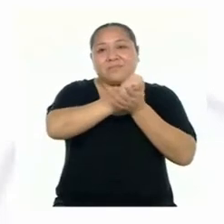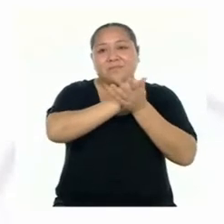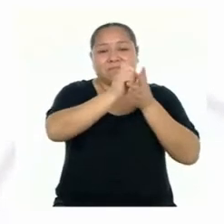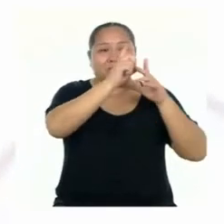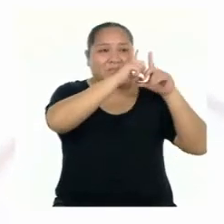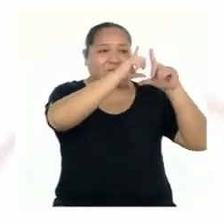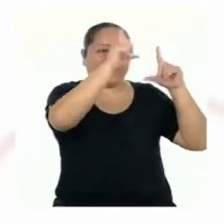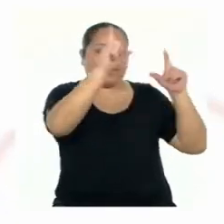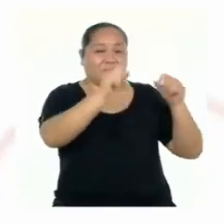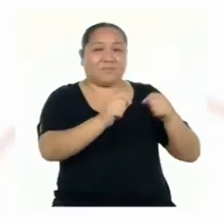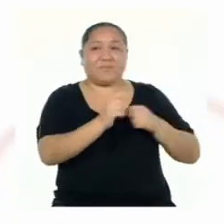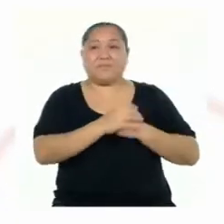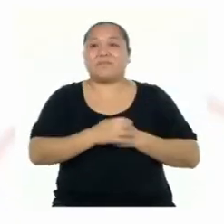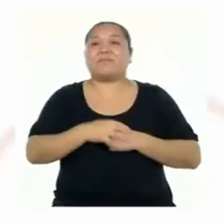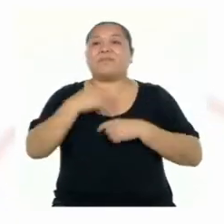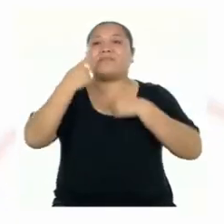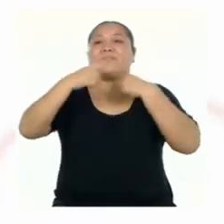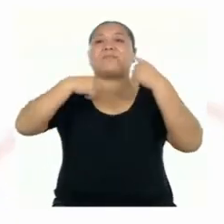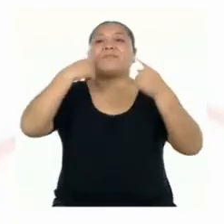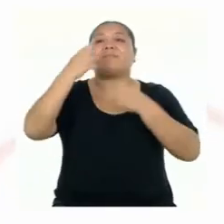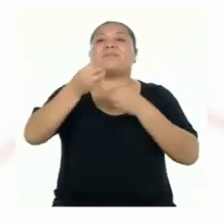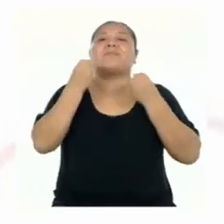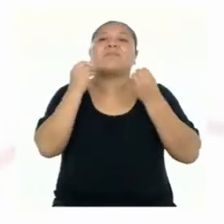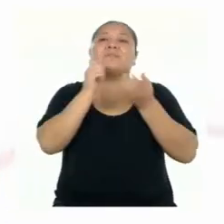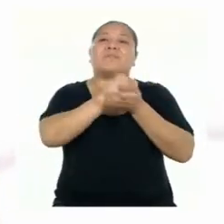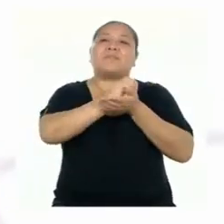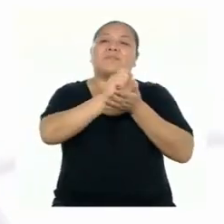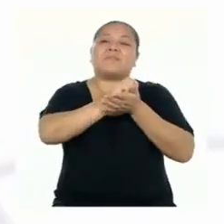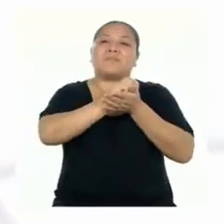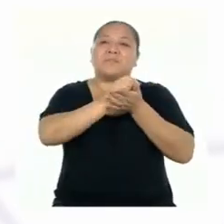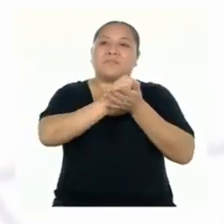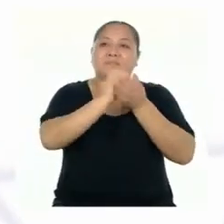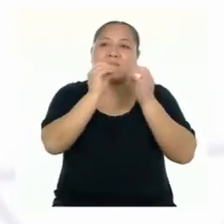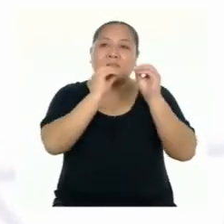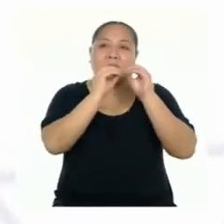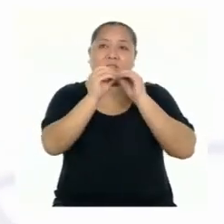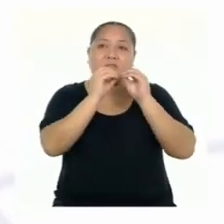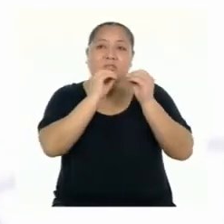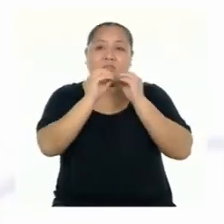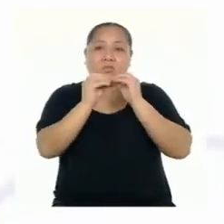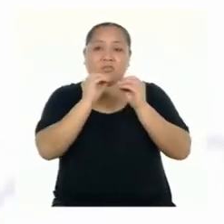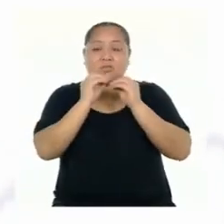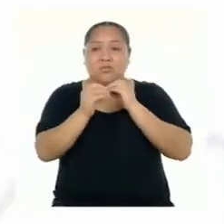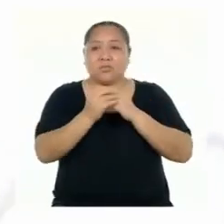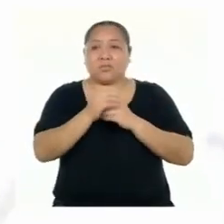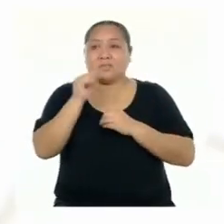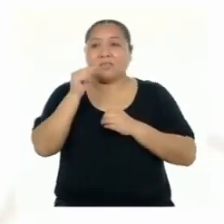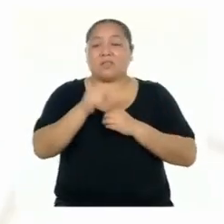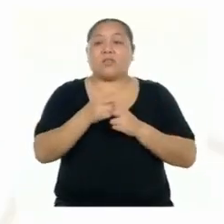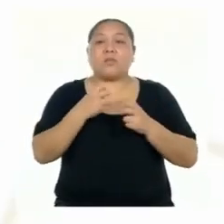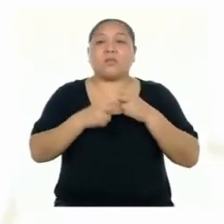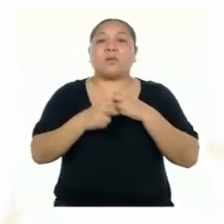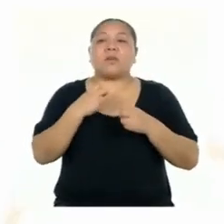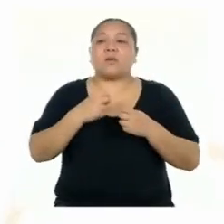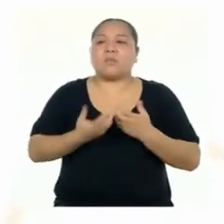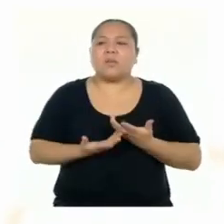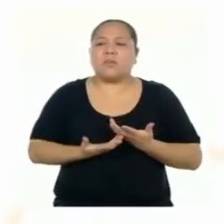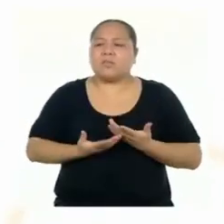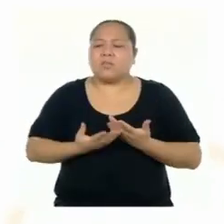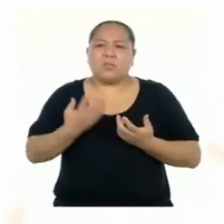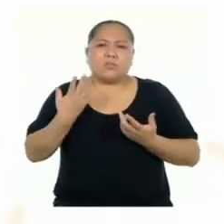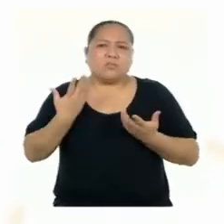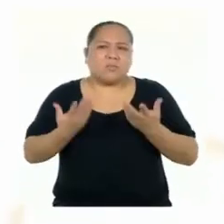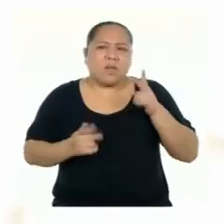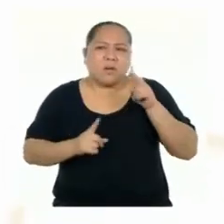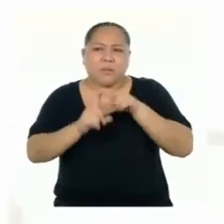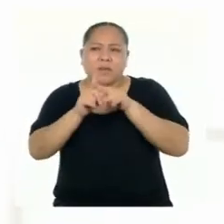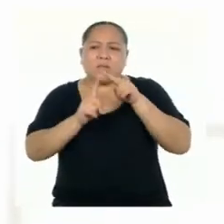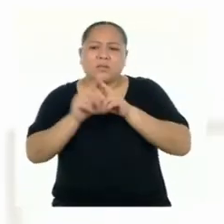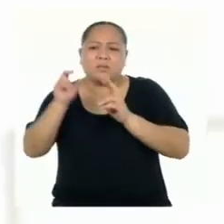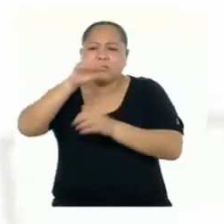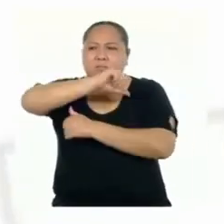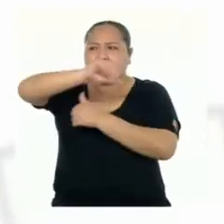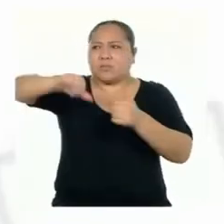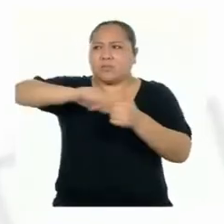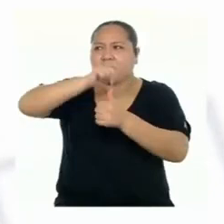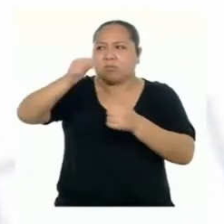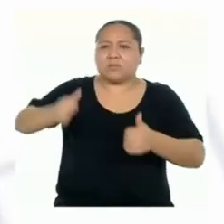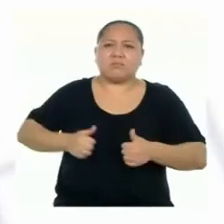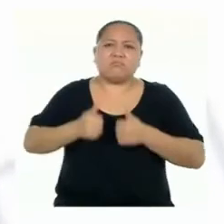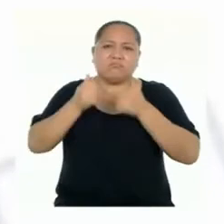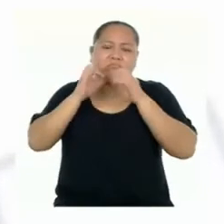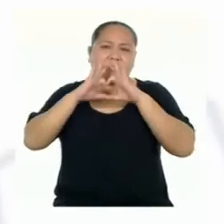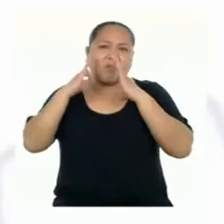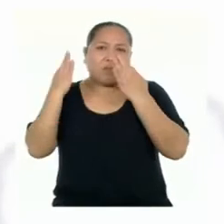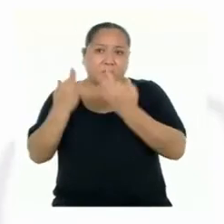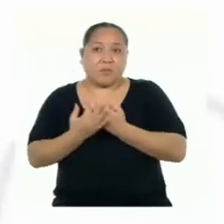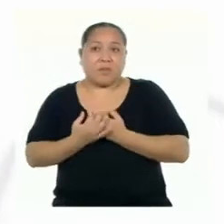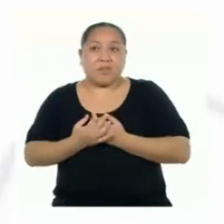párrafo donde narrarás cómo es que solucionaste los conflictos o las situaciones tensas que ocurrieron en tu convivencia familiar a raíz de la pandemia. Y